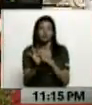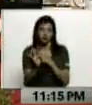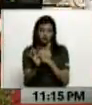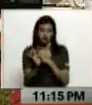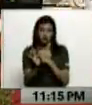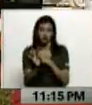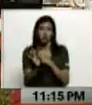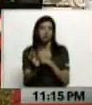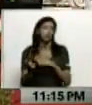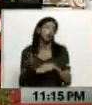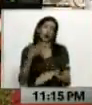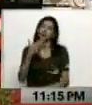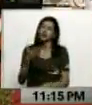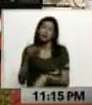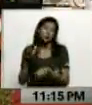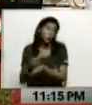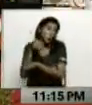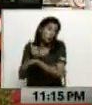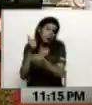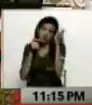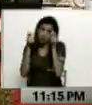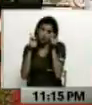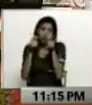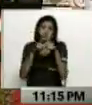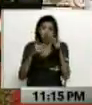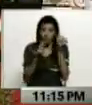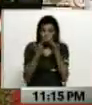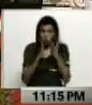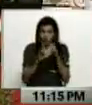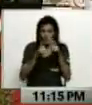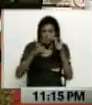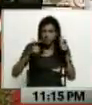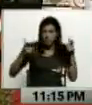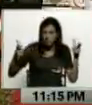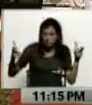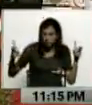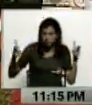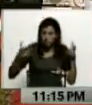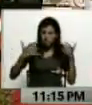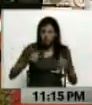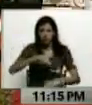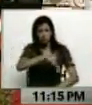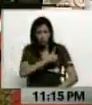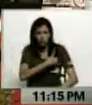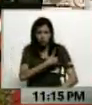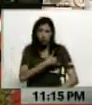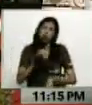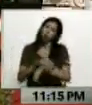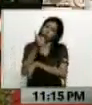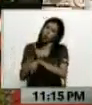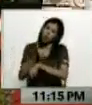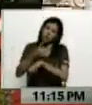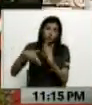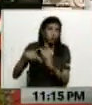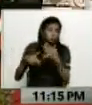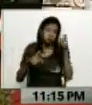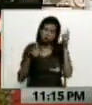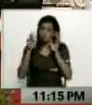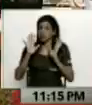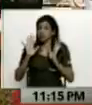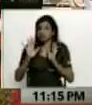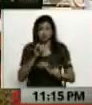unefa culpe Chávez otra vez qué vaina con Chávez culpe Chávez culpe La Revolución